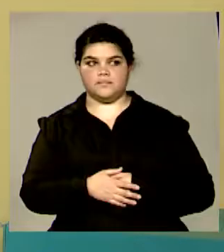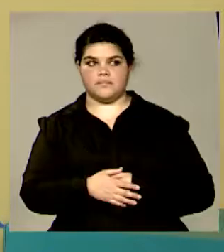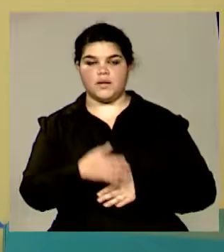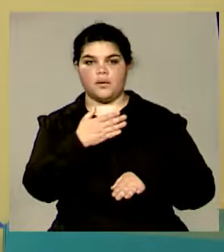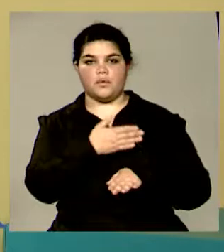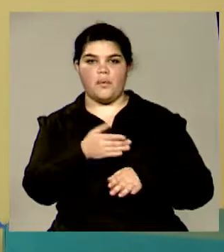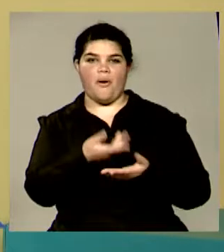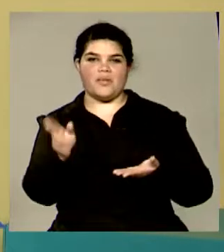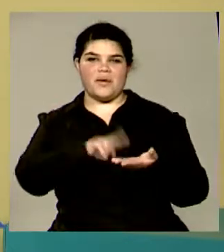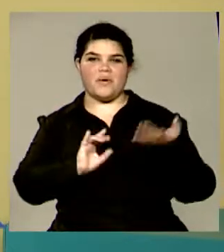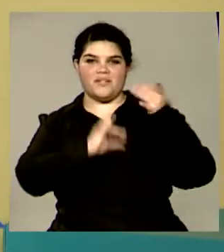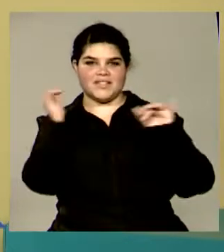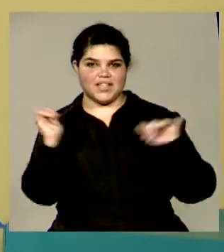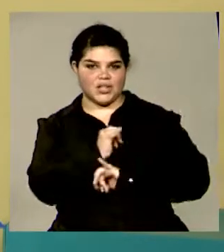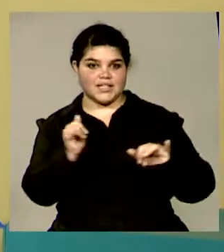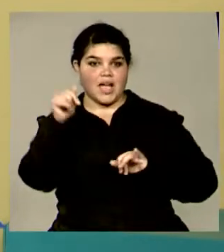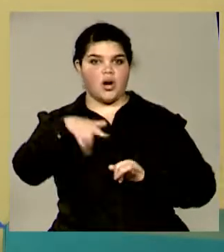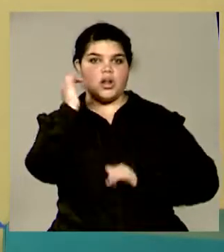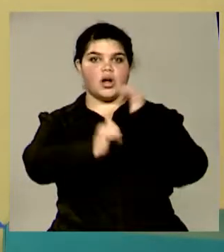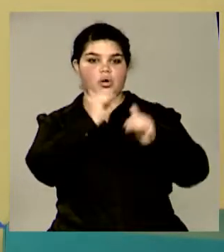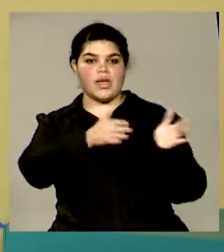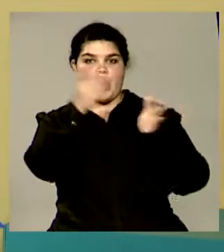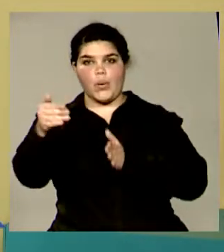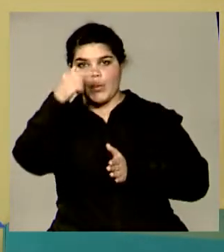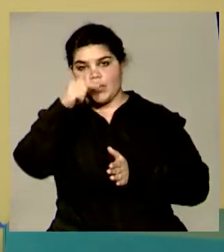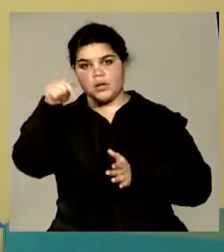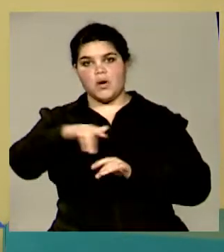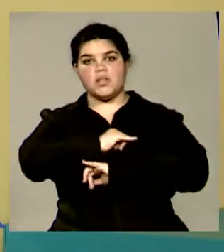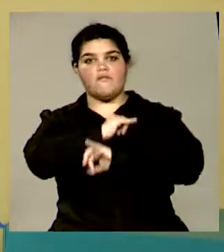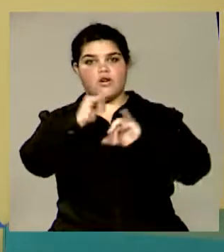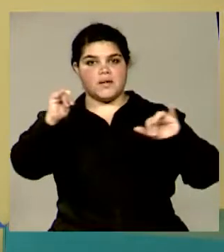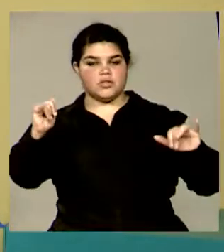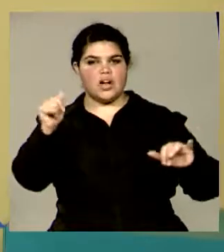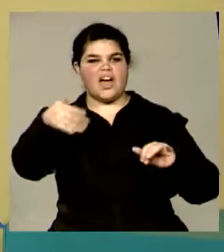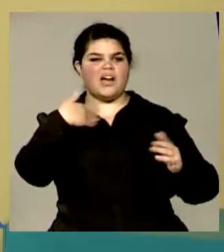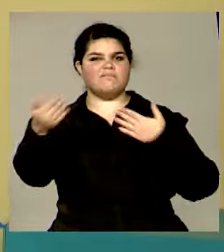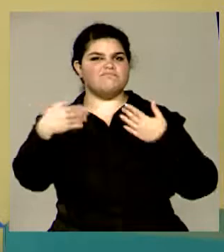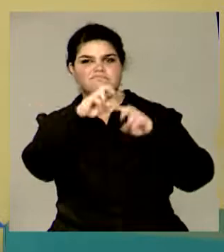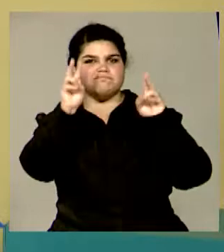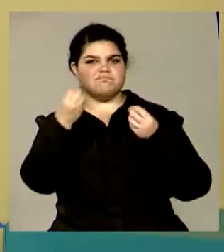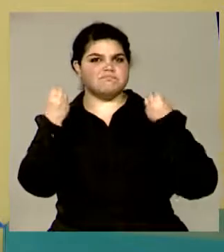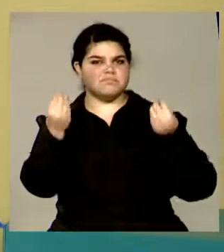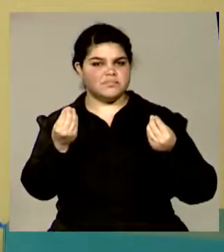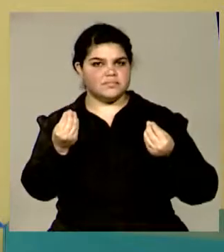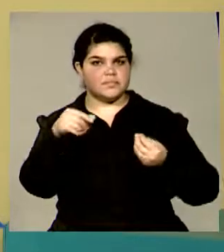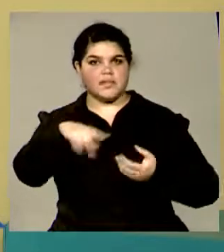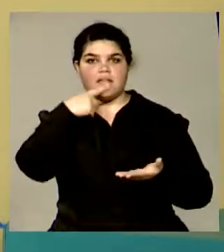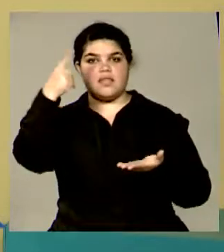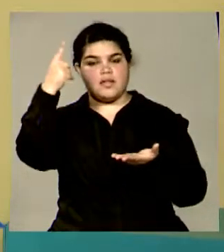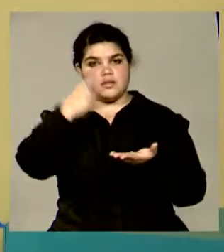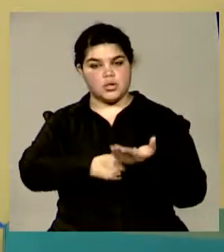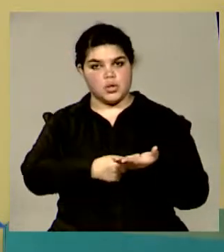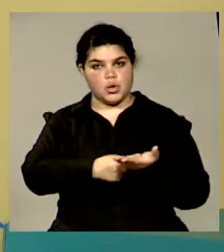Volvemos con Universidad Noticias. Vamos a desarrollar este último bloque de información hablando del fallo que apeló